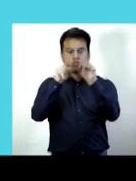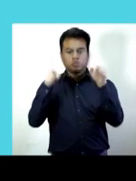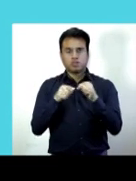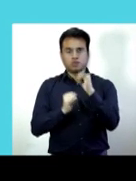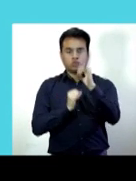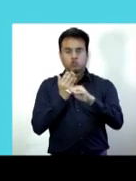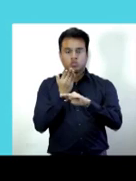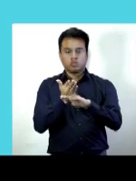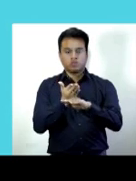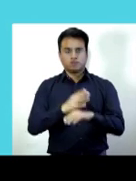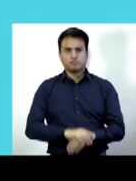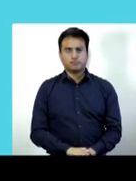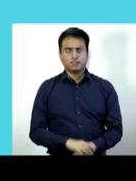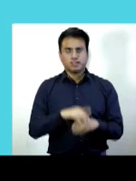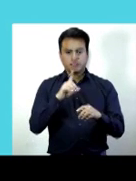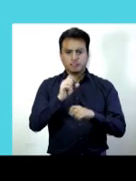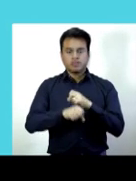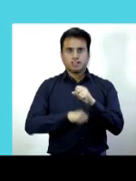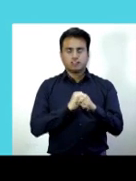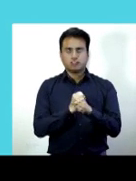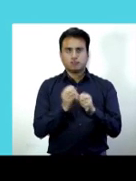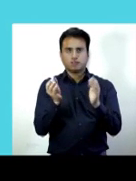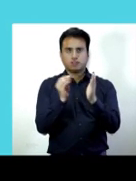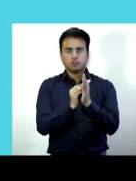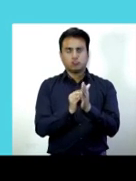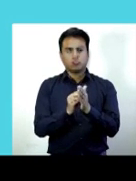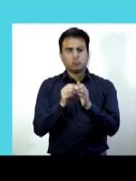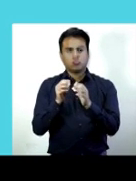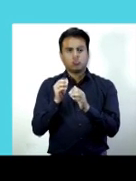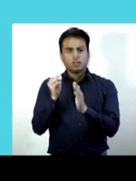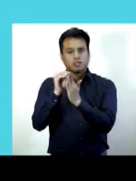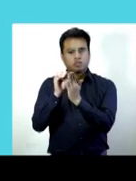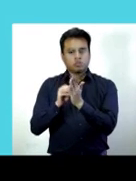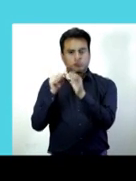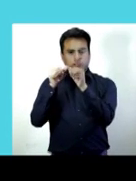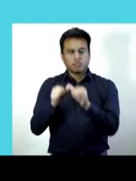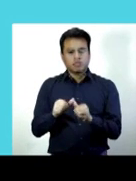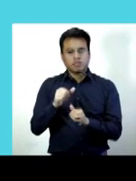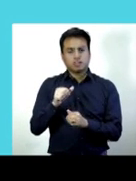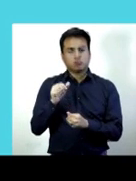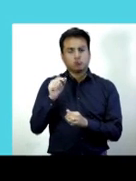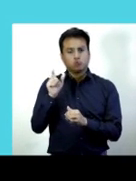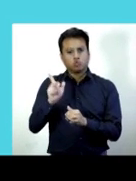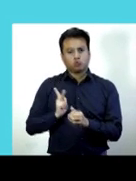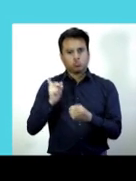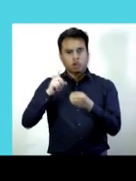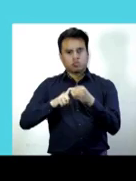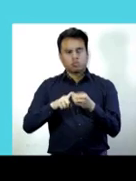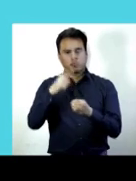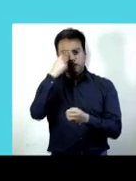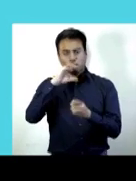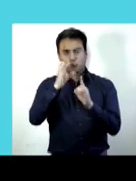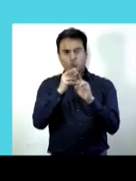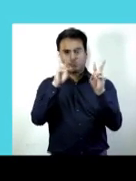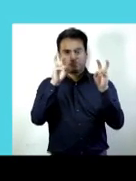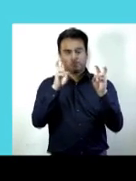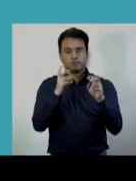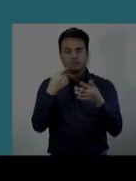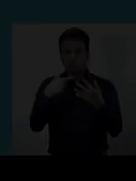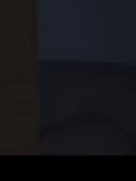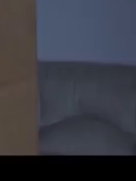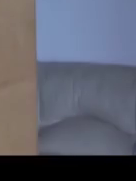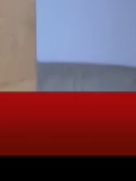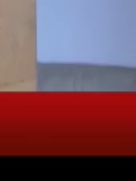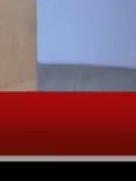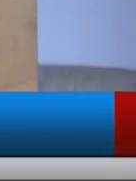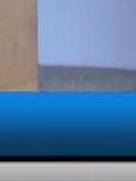proyectos. Lo ideal, agregó, es que se inscriban pronto, ya que los cupos son limitados. Nosotros les vamos a tener como un dossier